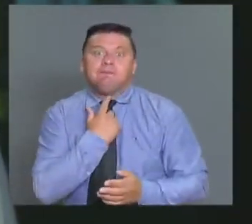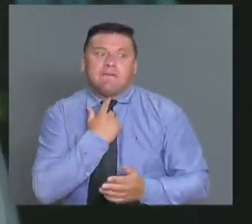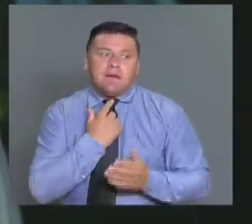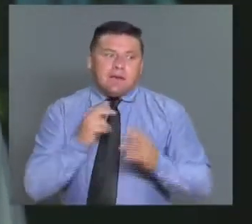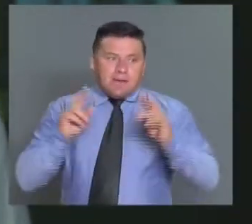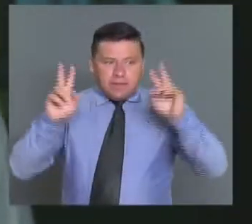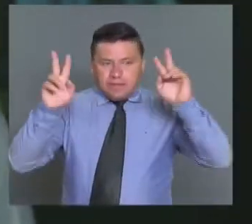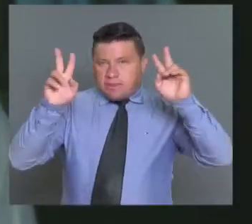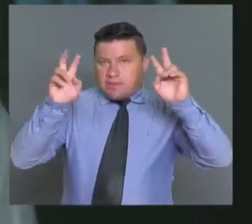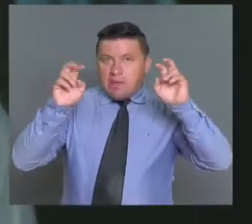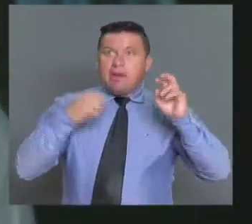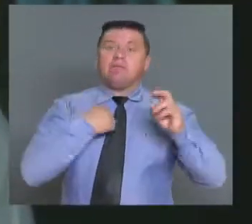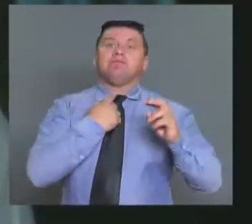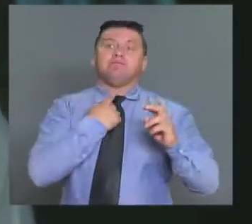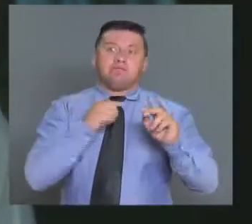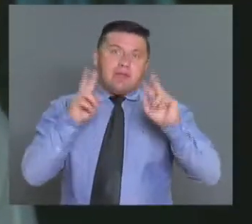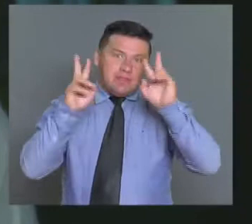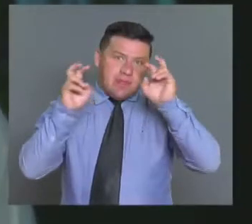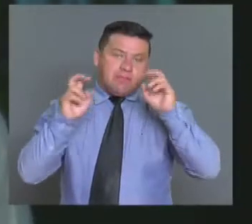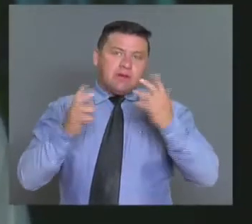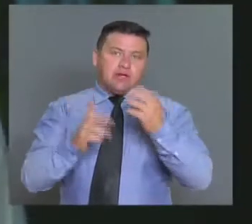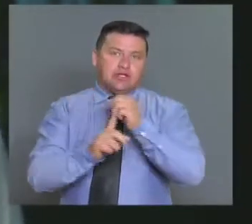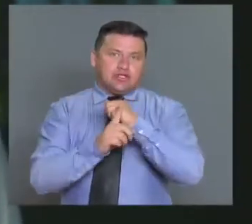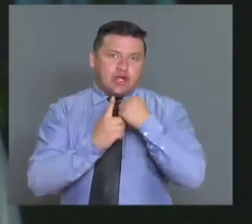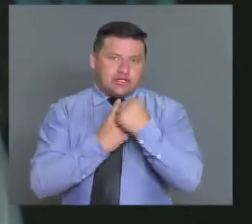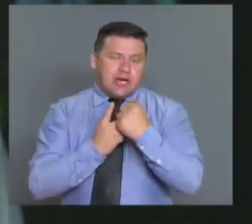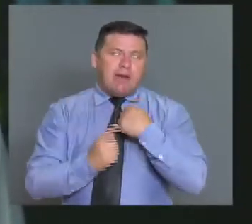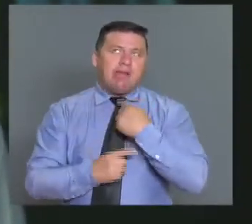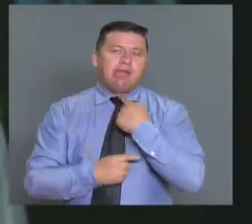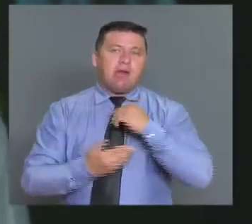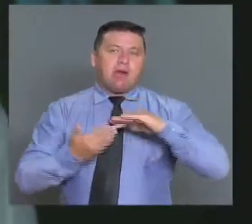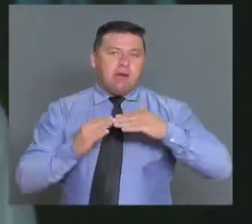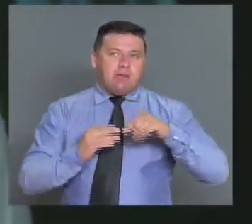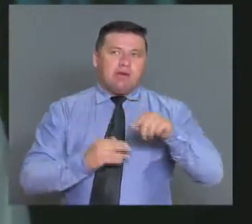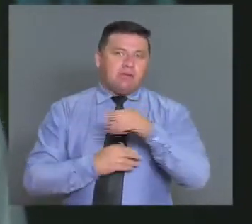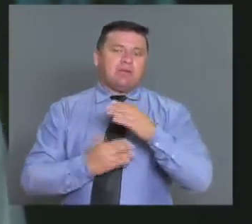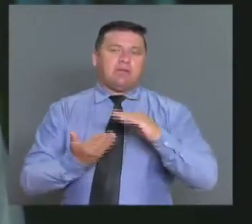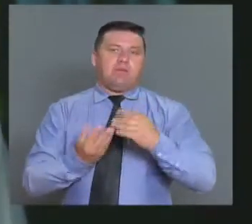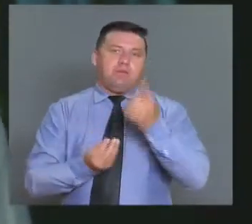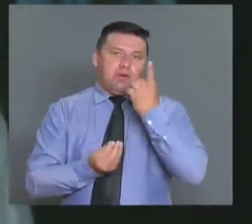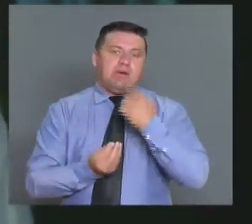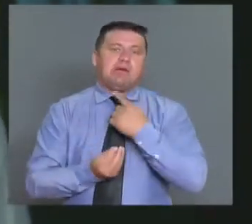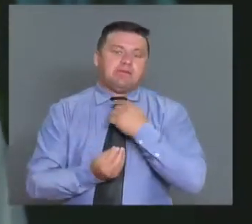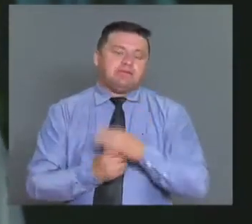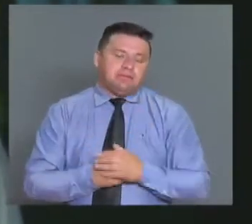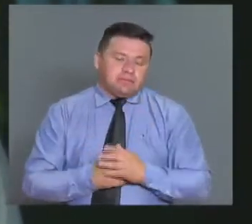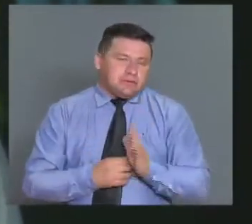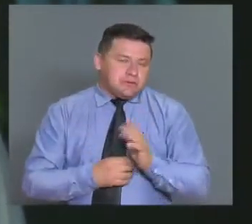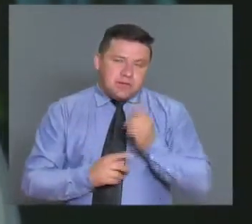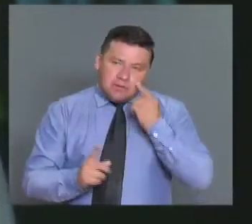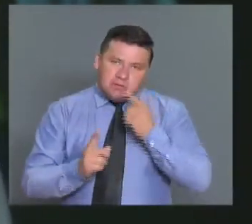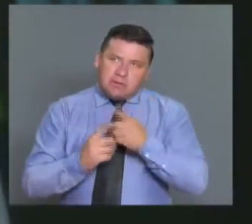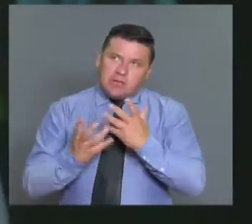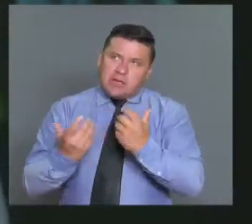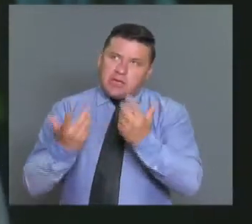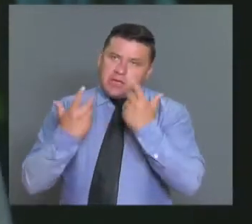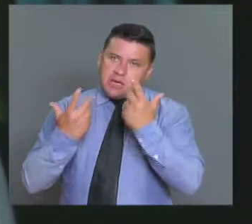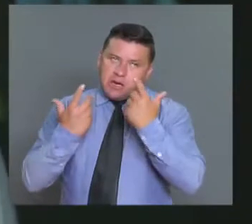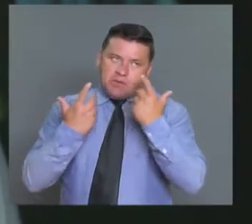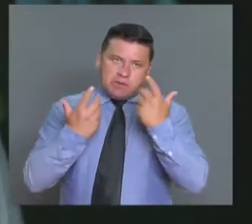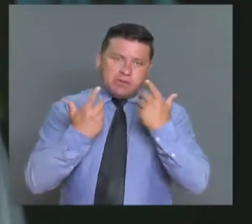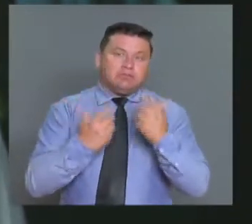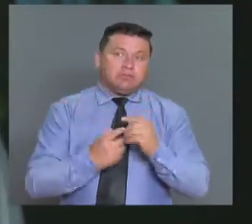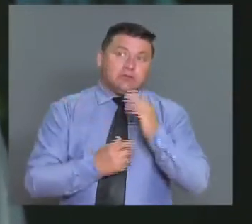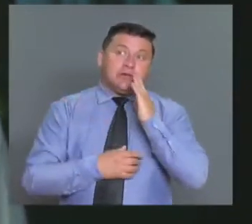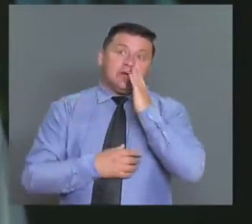el tema, a mí me gusta ese tema social, el tema comunitario, me gusta la política, y pues la idea es capacitarnos y pues